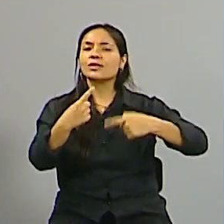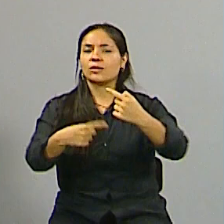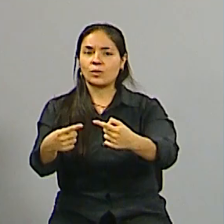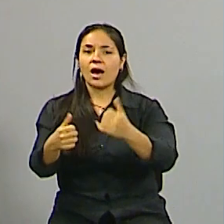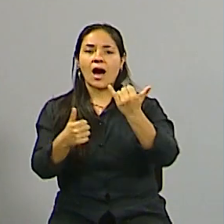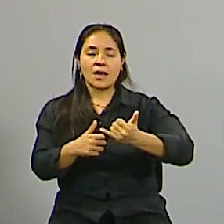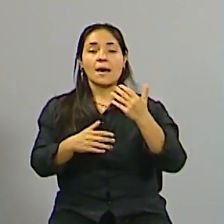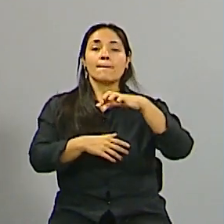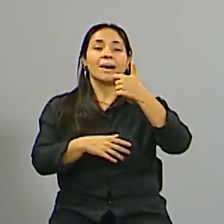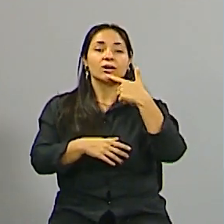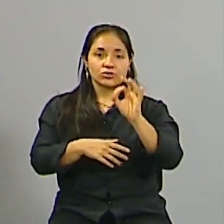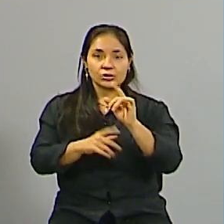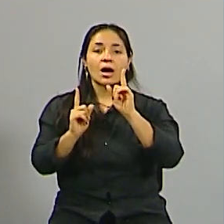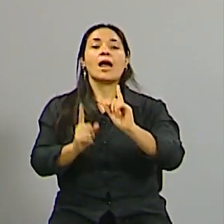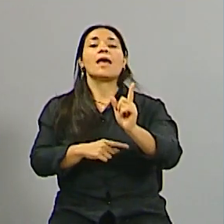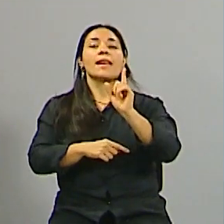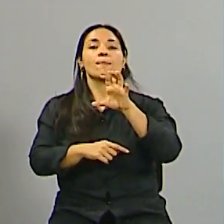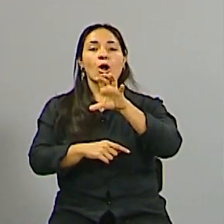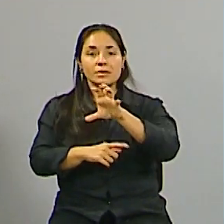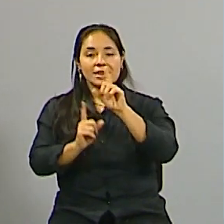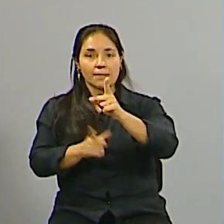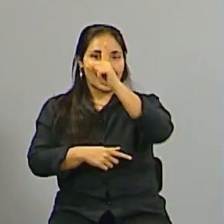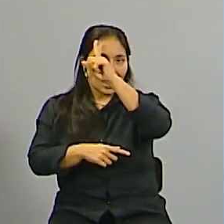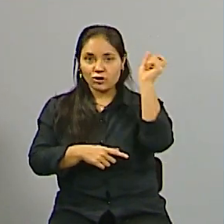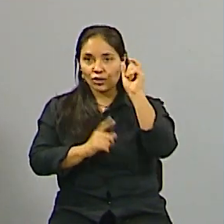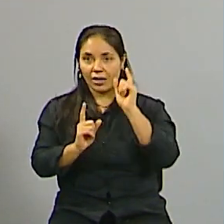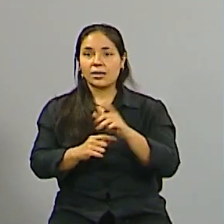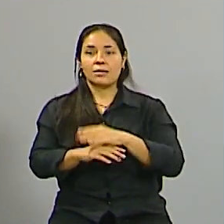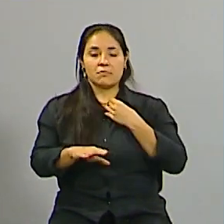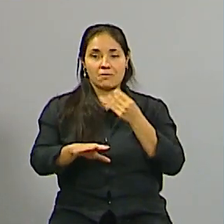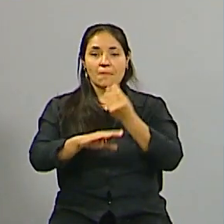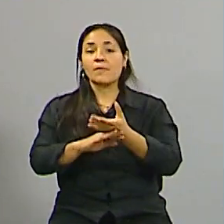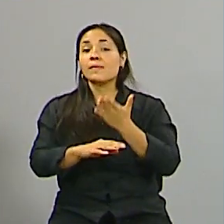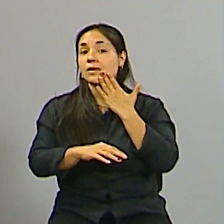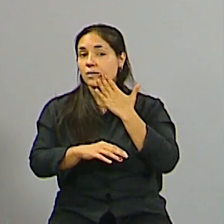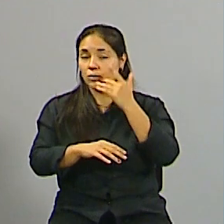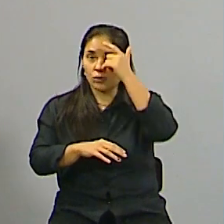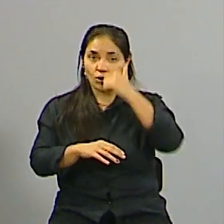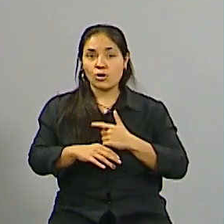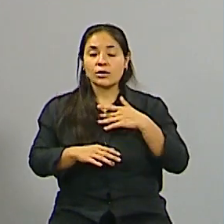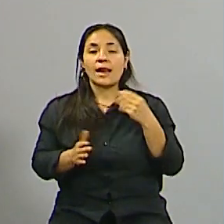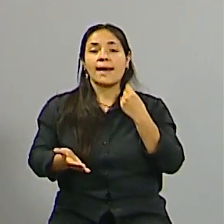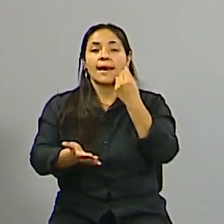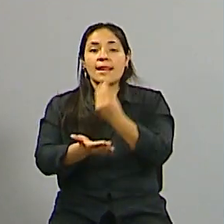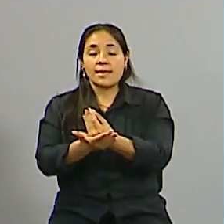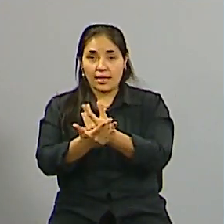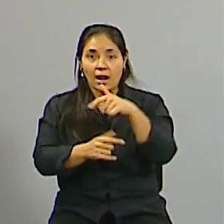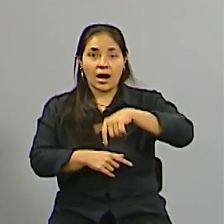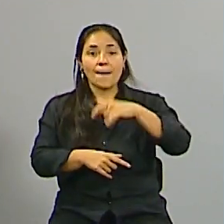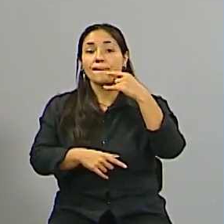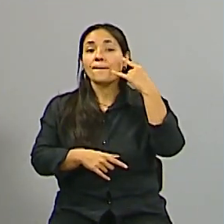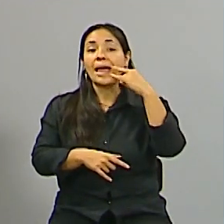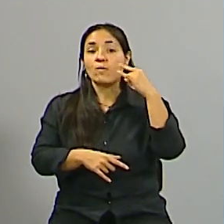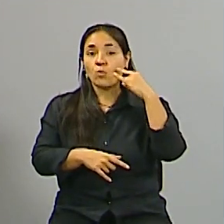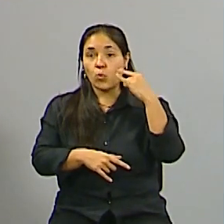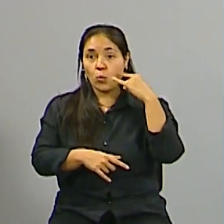Sí. Y en el vamos a seguir instalando mi figura puntualmente como liderando este proceso acá en Maipú. Y